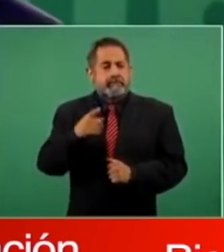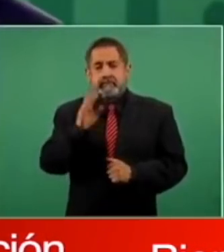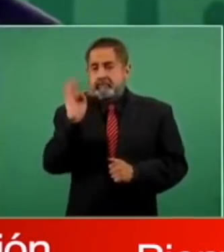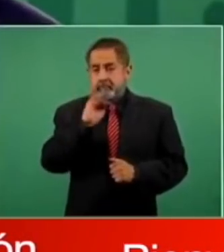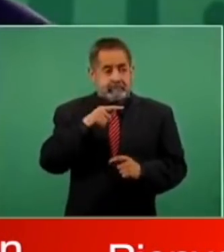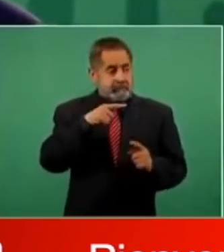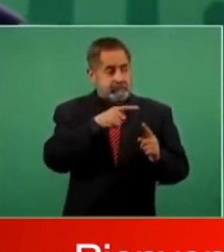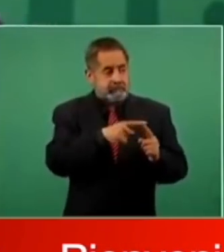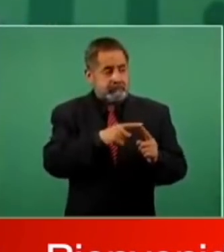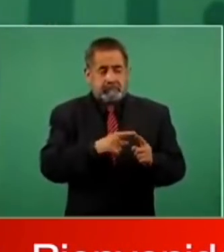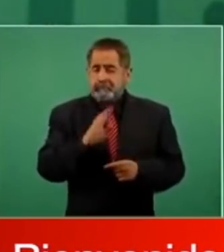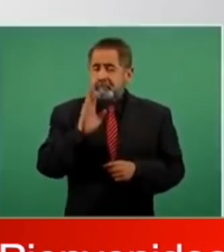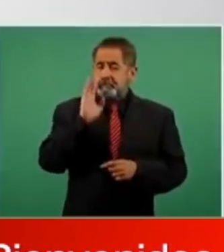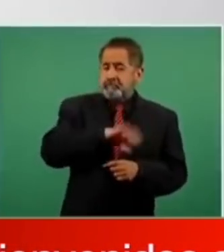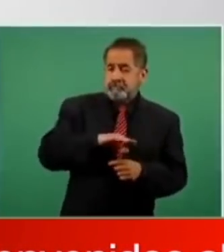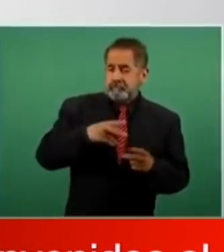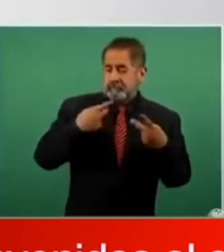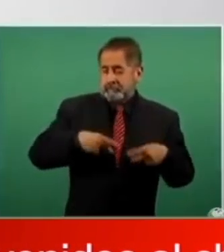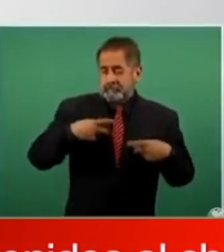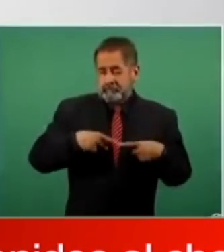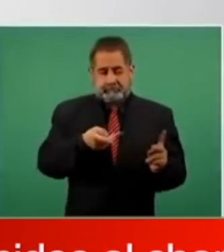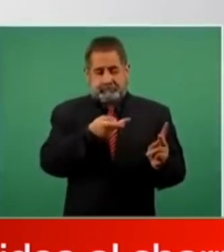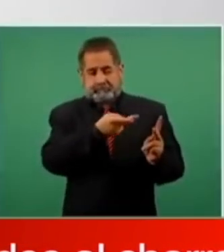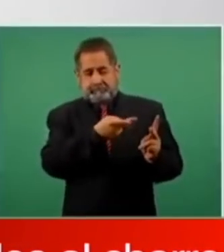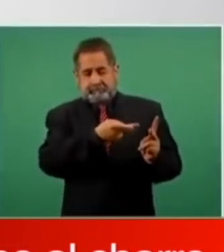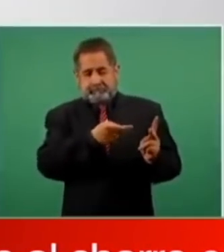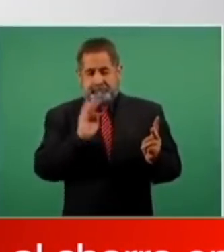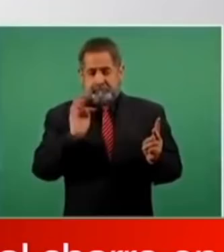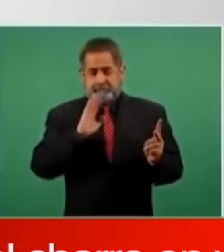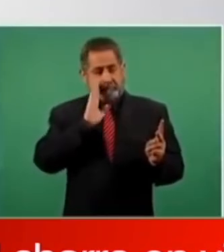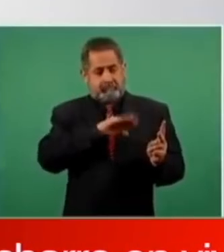malos ciudadanos,